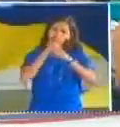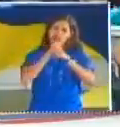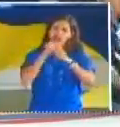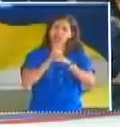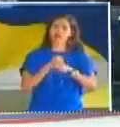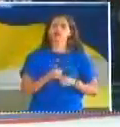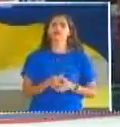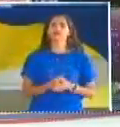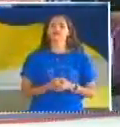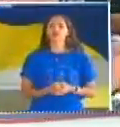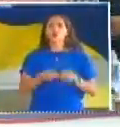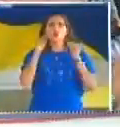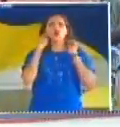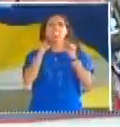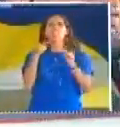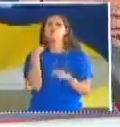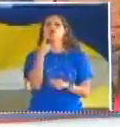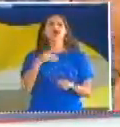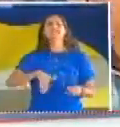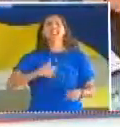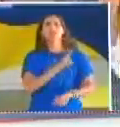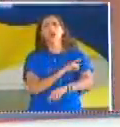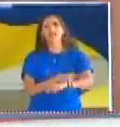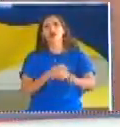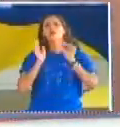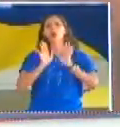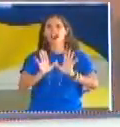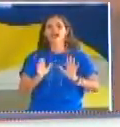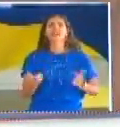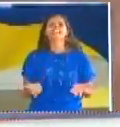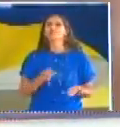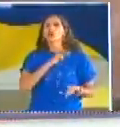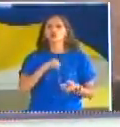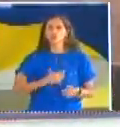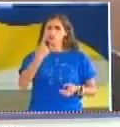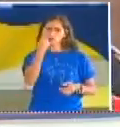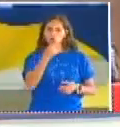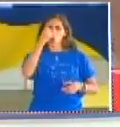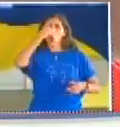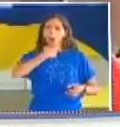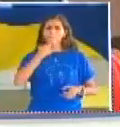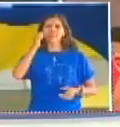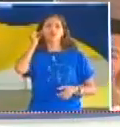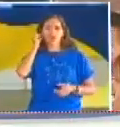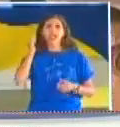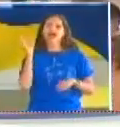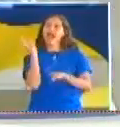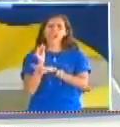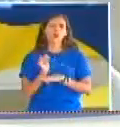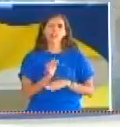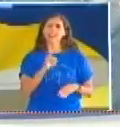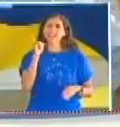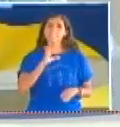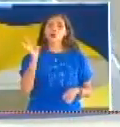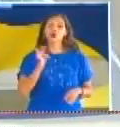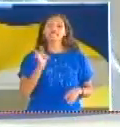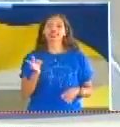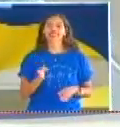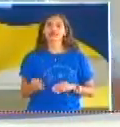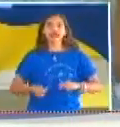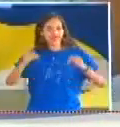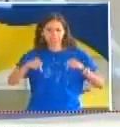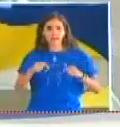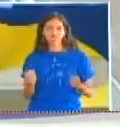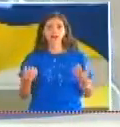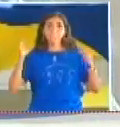único que puede convocar a un paro general y la clase obrera como un solo hombre, como una sola mujer, acudirá al 100% y pararemos este